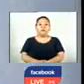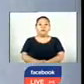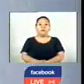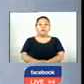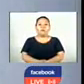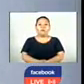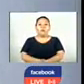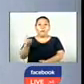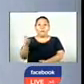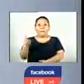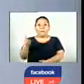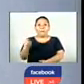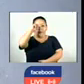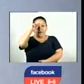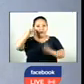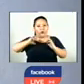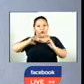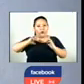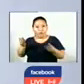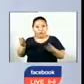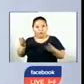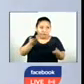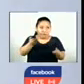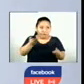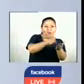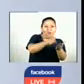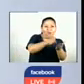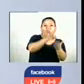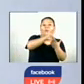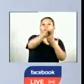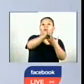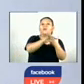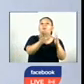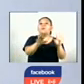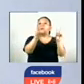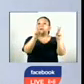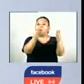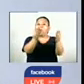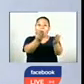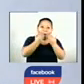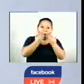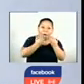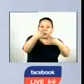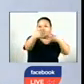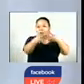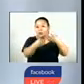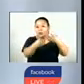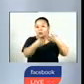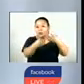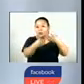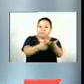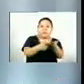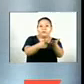Funcionarios del gobierno presentaron a la Asamblea Legislativa un anteproyecto de la Ley General de Aguas para iniciar su discusión.